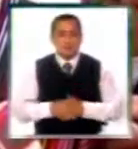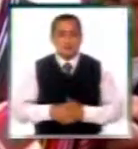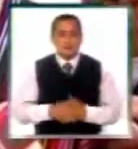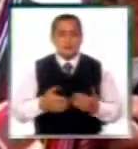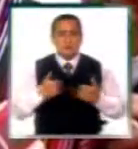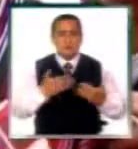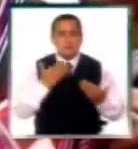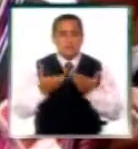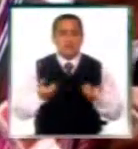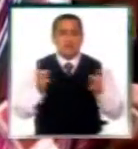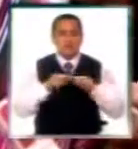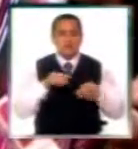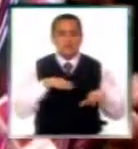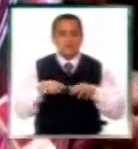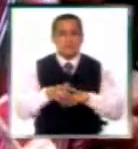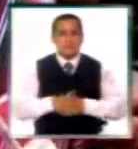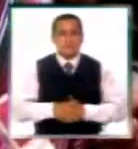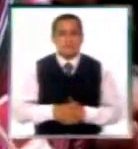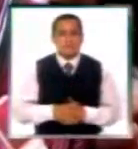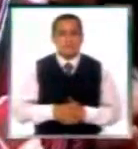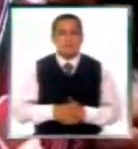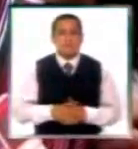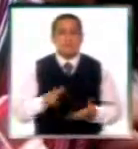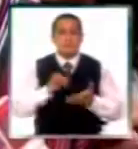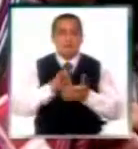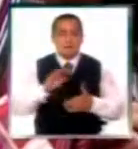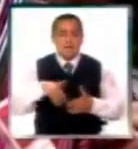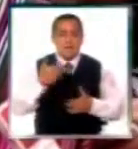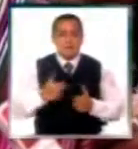esa situación cuando se trata de que hay